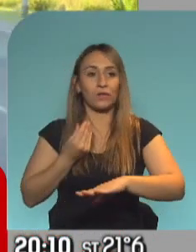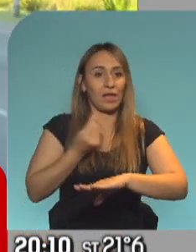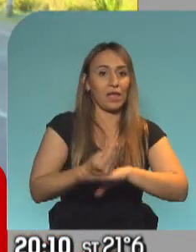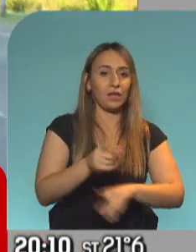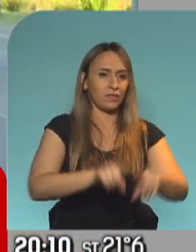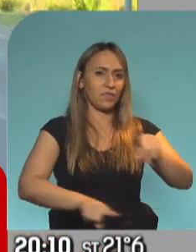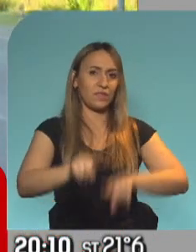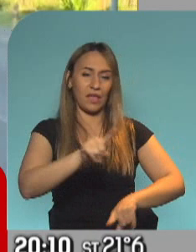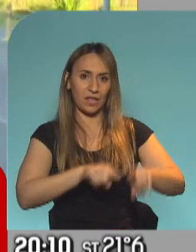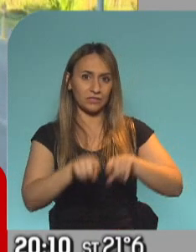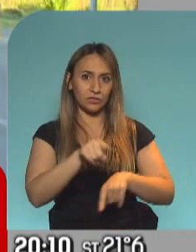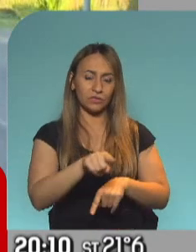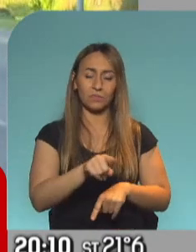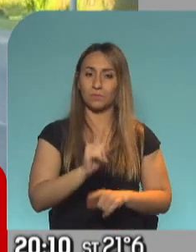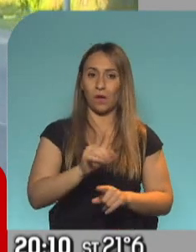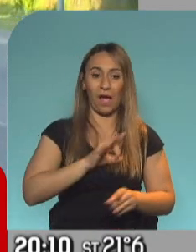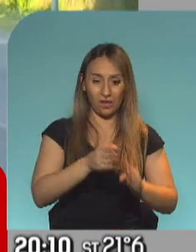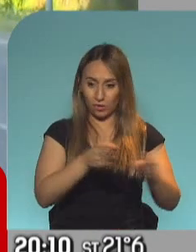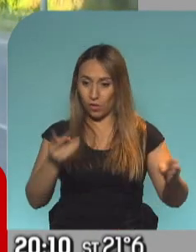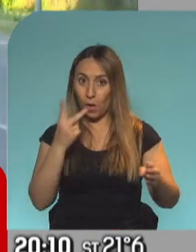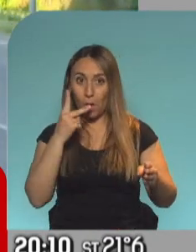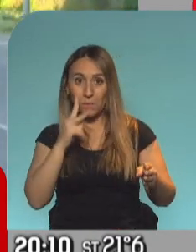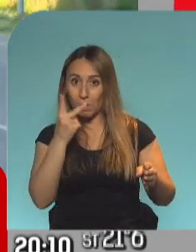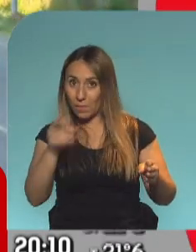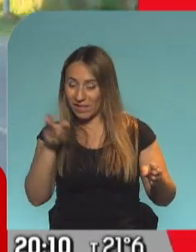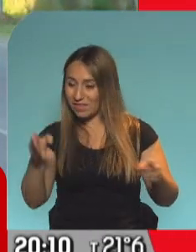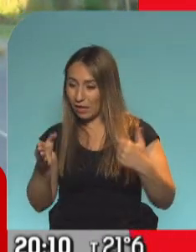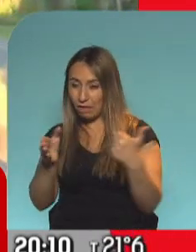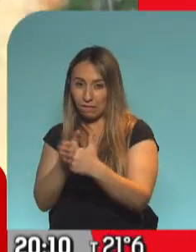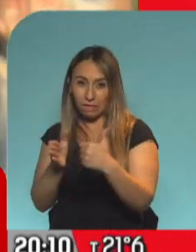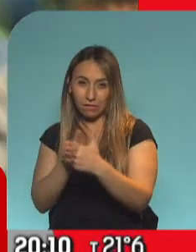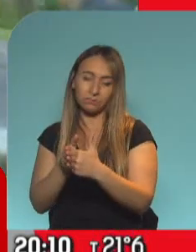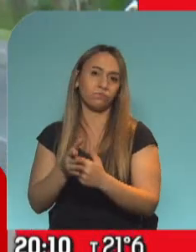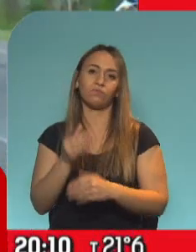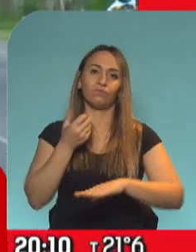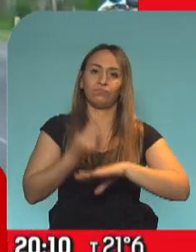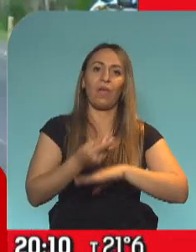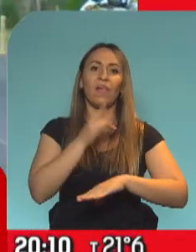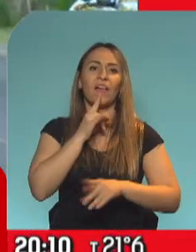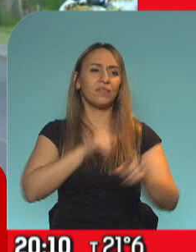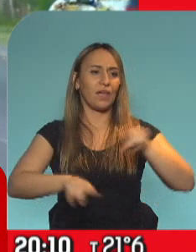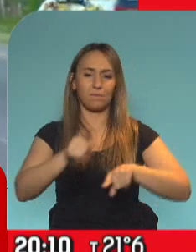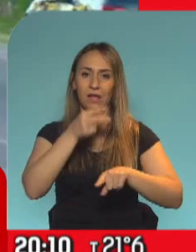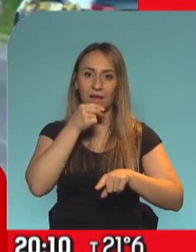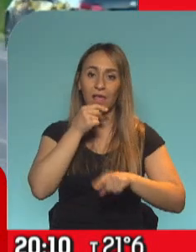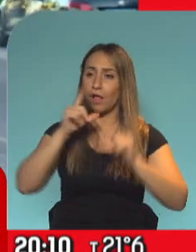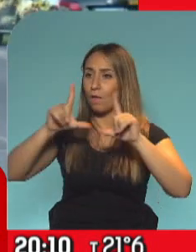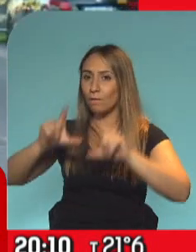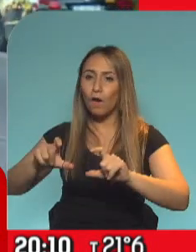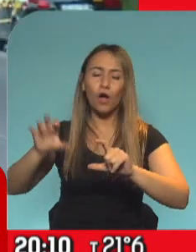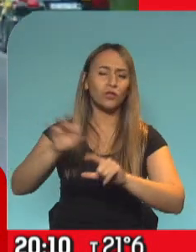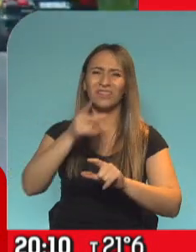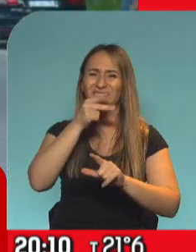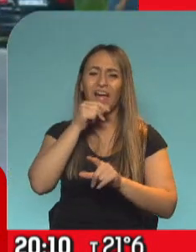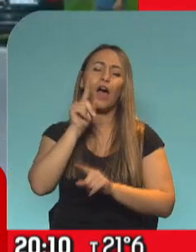este 2020 que lo importante es su salud no va a haber fotos nadie va a poder observar alguna fotografía de maradona cuando